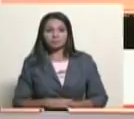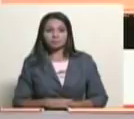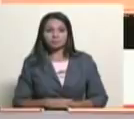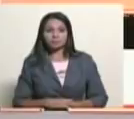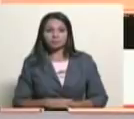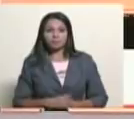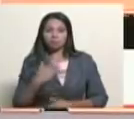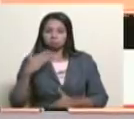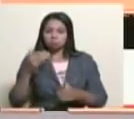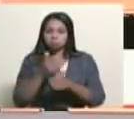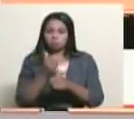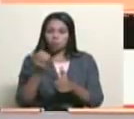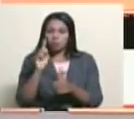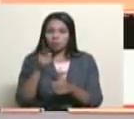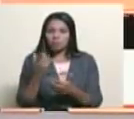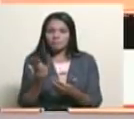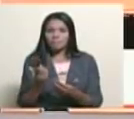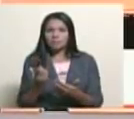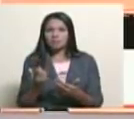para encontrar,